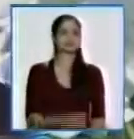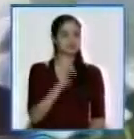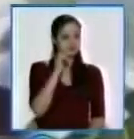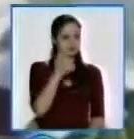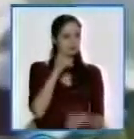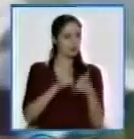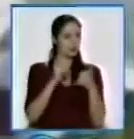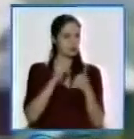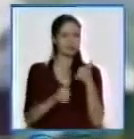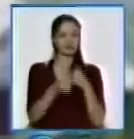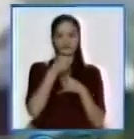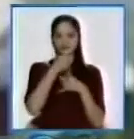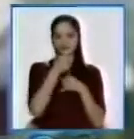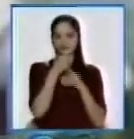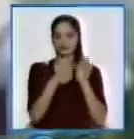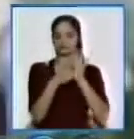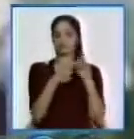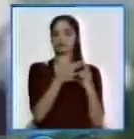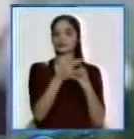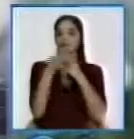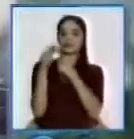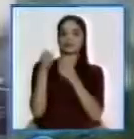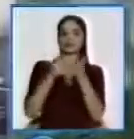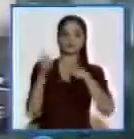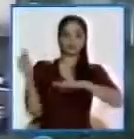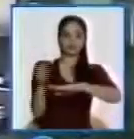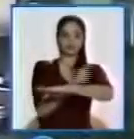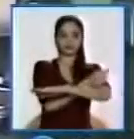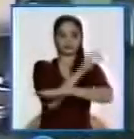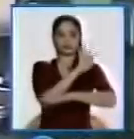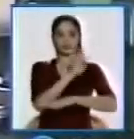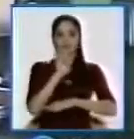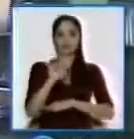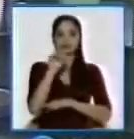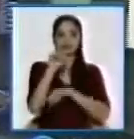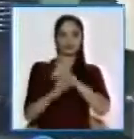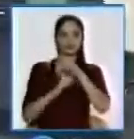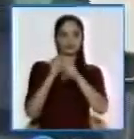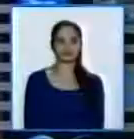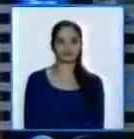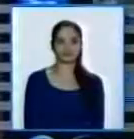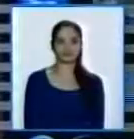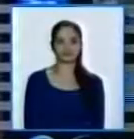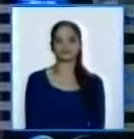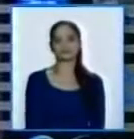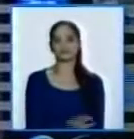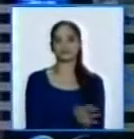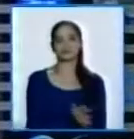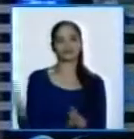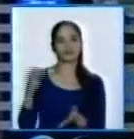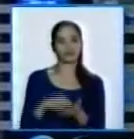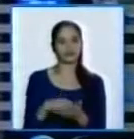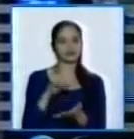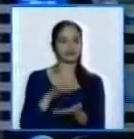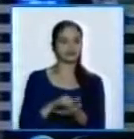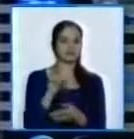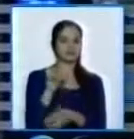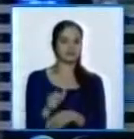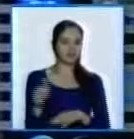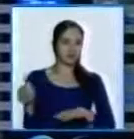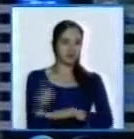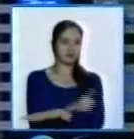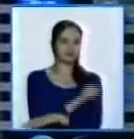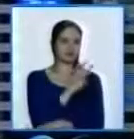mañana la última entrega de este informe especial, La Barra la 44, un año después. Otra víctima de la masacre de la barra de